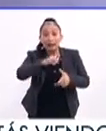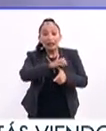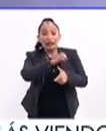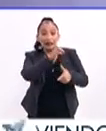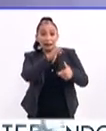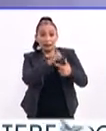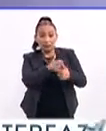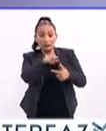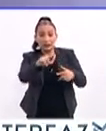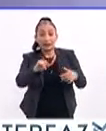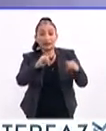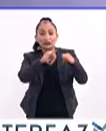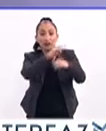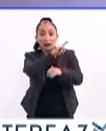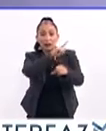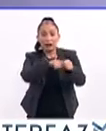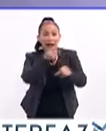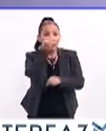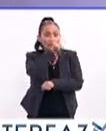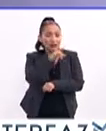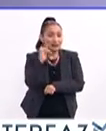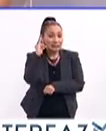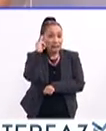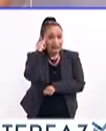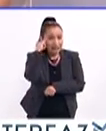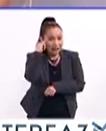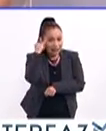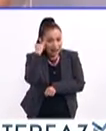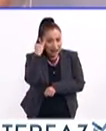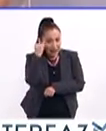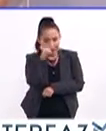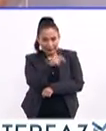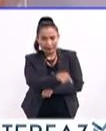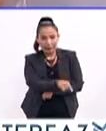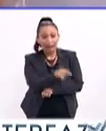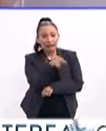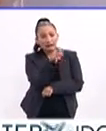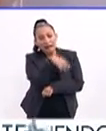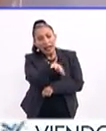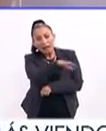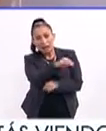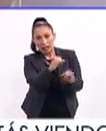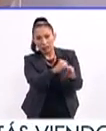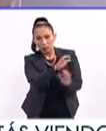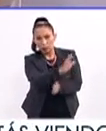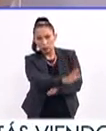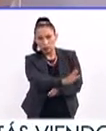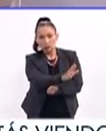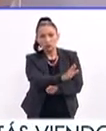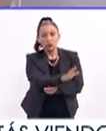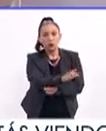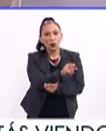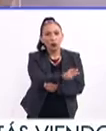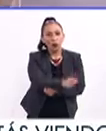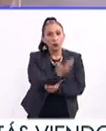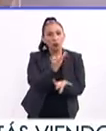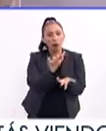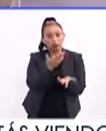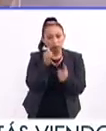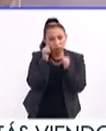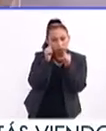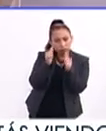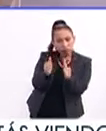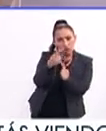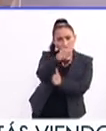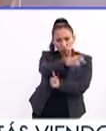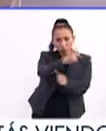ahí, el Instituto Nacional de Lenguas Indígenas, que es una de las instituciones que se aboca,